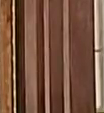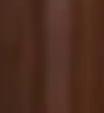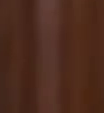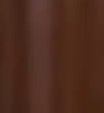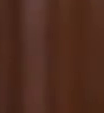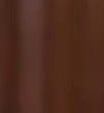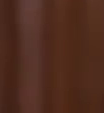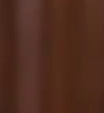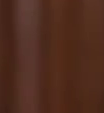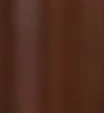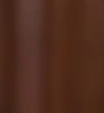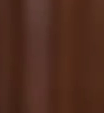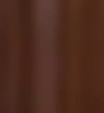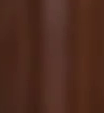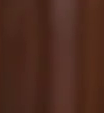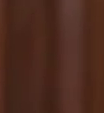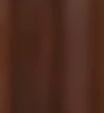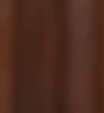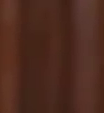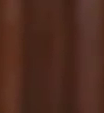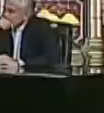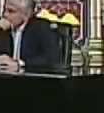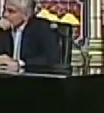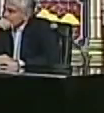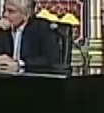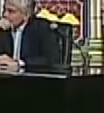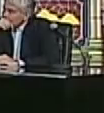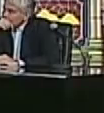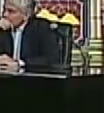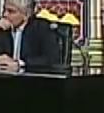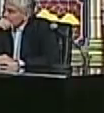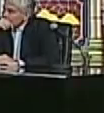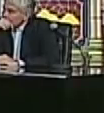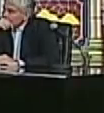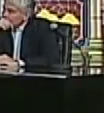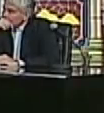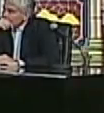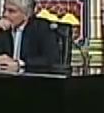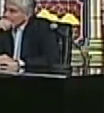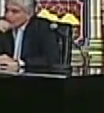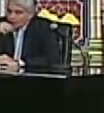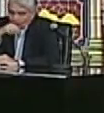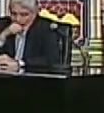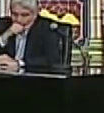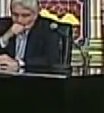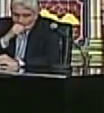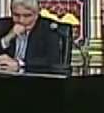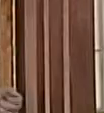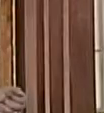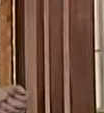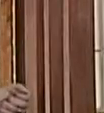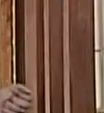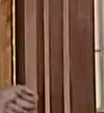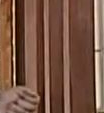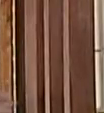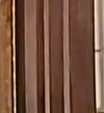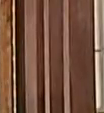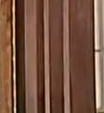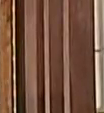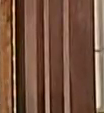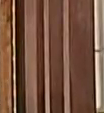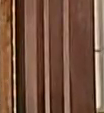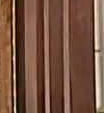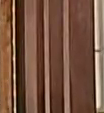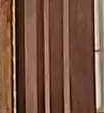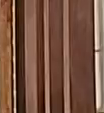gobierno. Y le da esa orden al ministro de Transporte. Junto a los gobernadores que vienen, mira, como hojilla recién afilada.